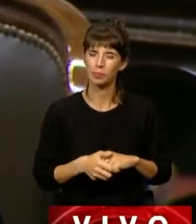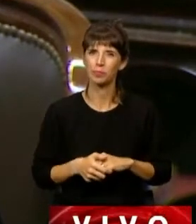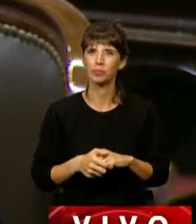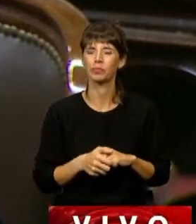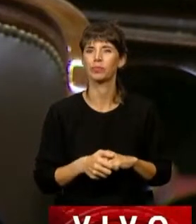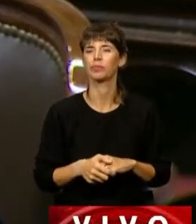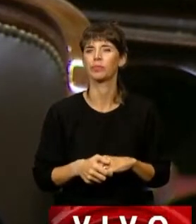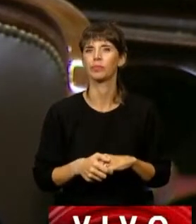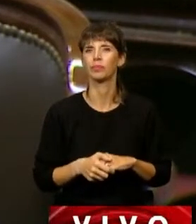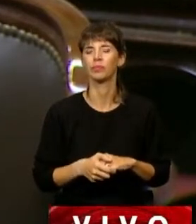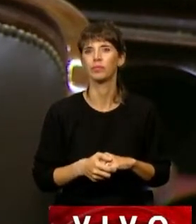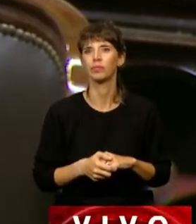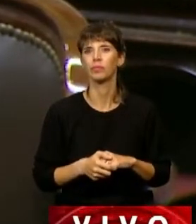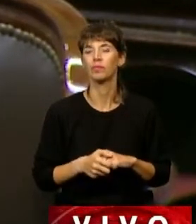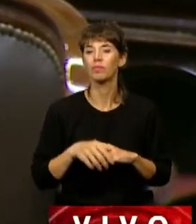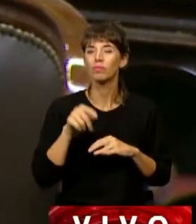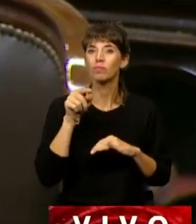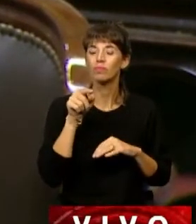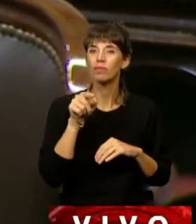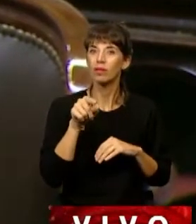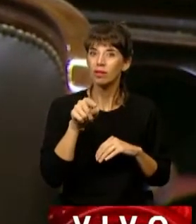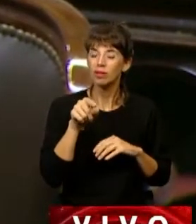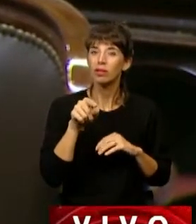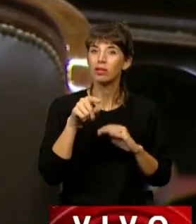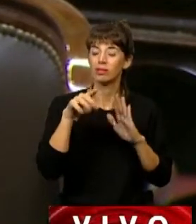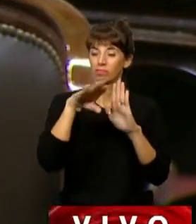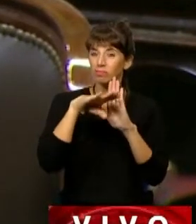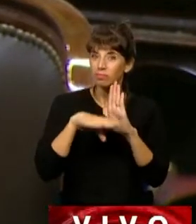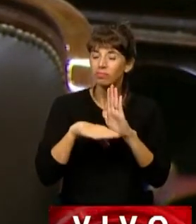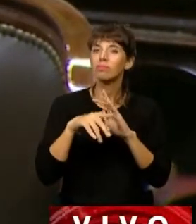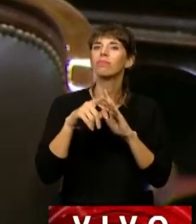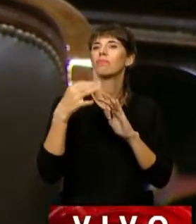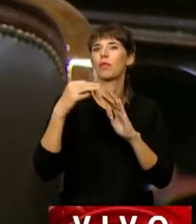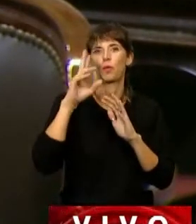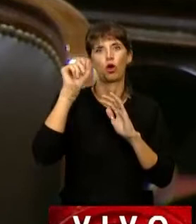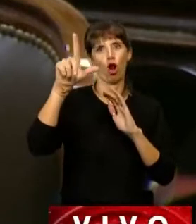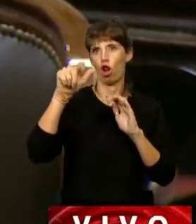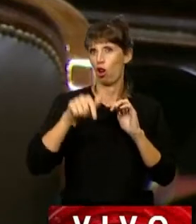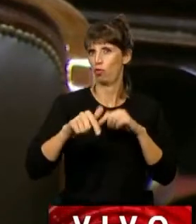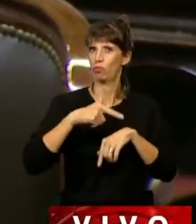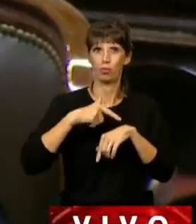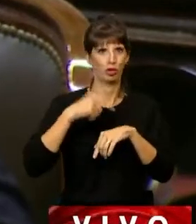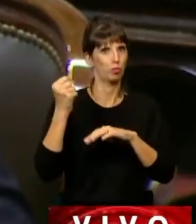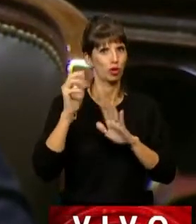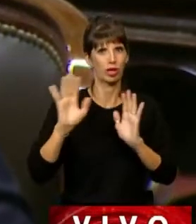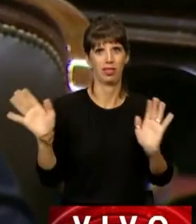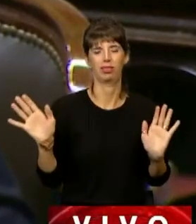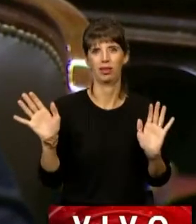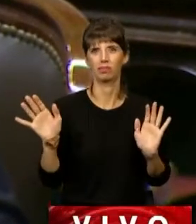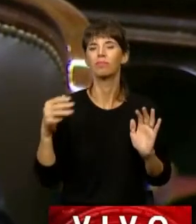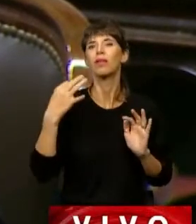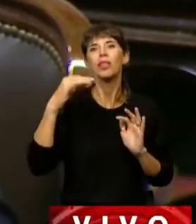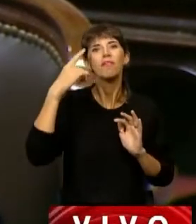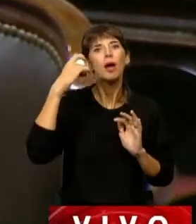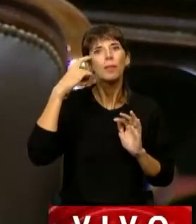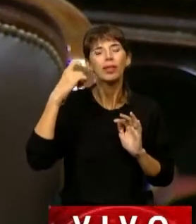creemos que también estos sectores tienen que cumplir un rol en esta nueva etapa. Creo que tenemos que aprender de lo que fue